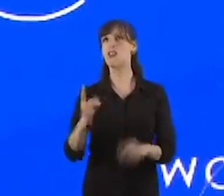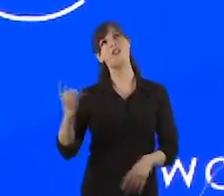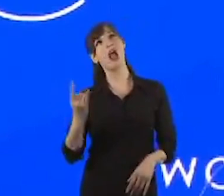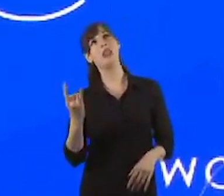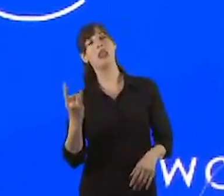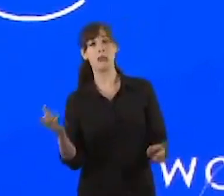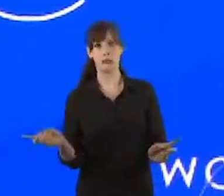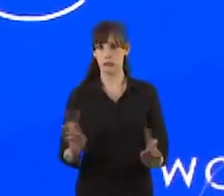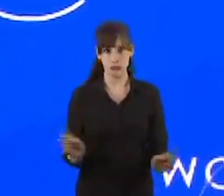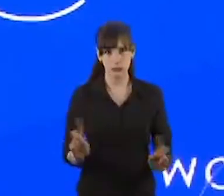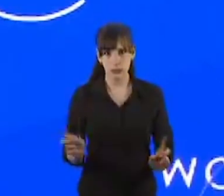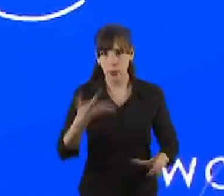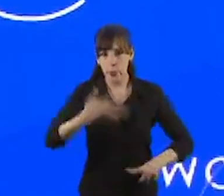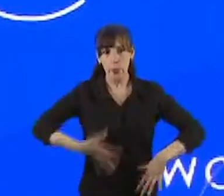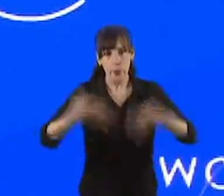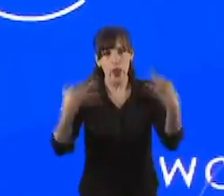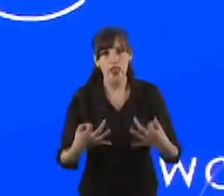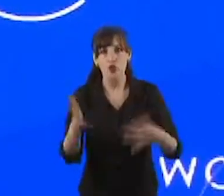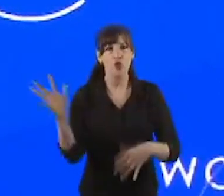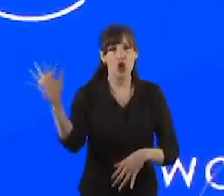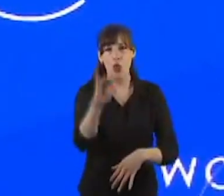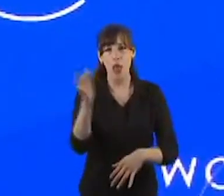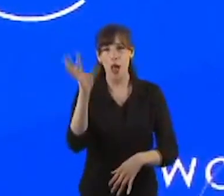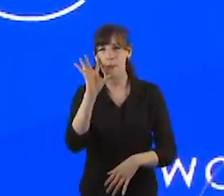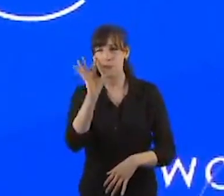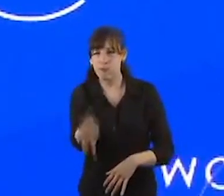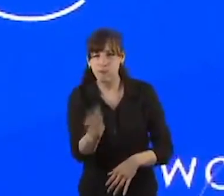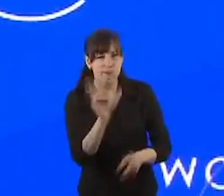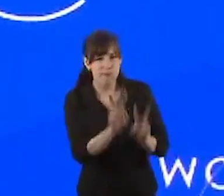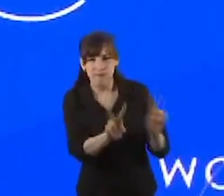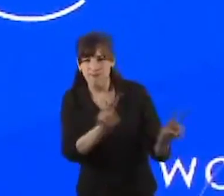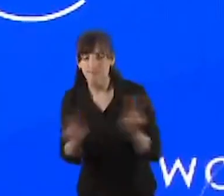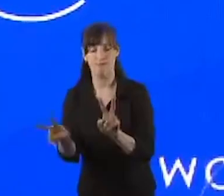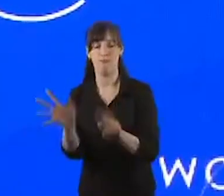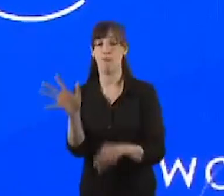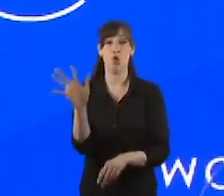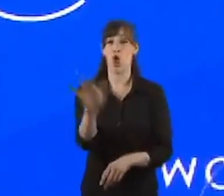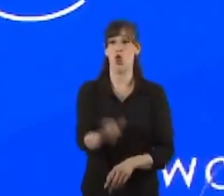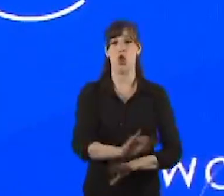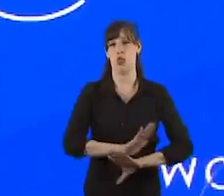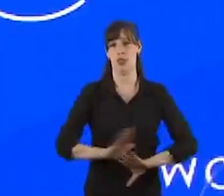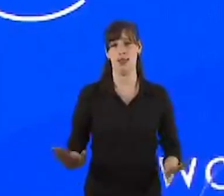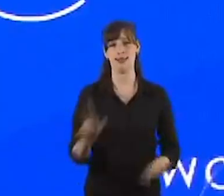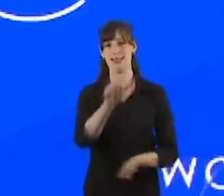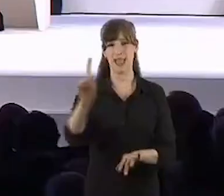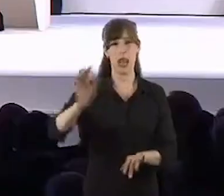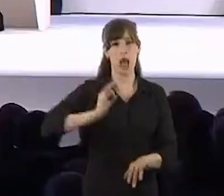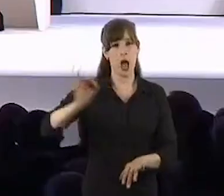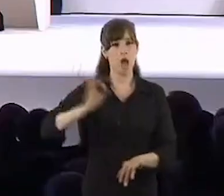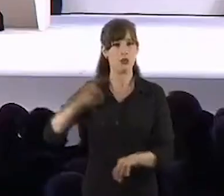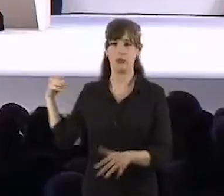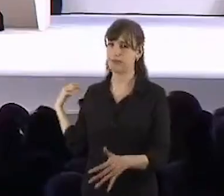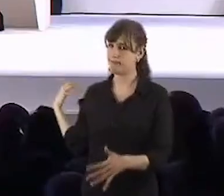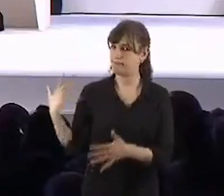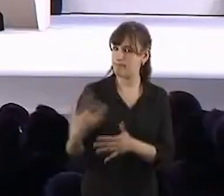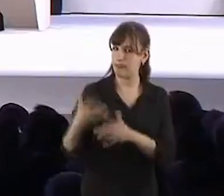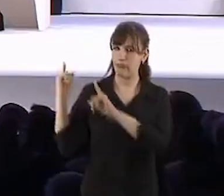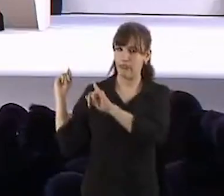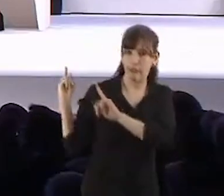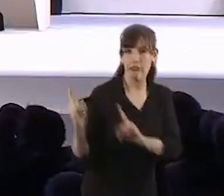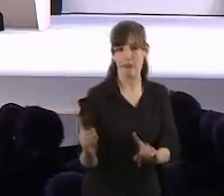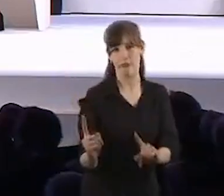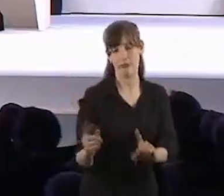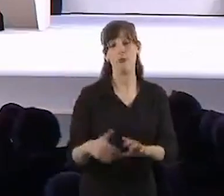fatalismo. Es una realidad que los argentinos conocemos muy bien desde hace por lo menos 100 años. Porque ya